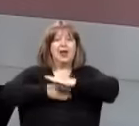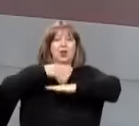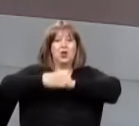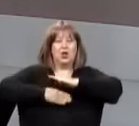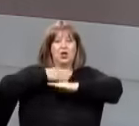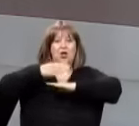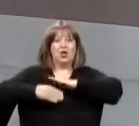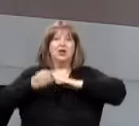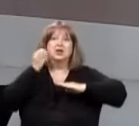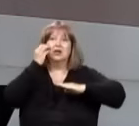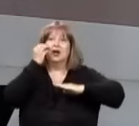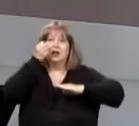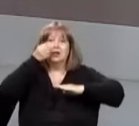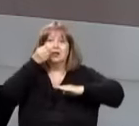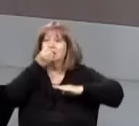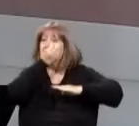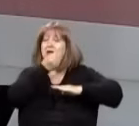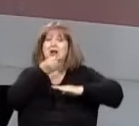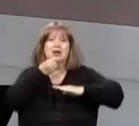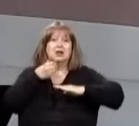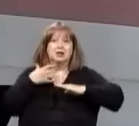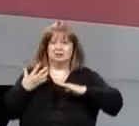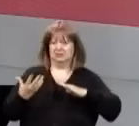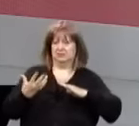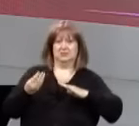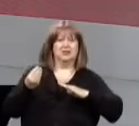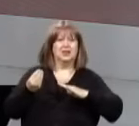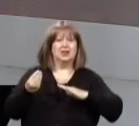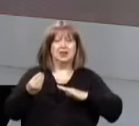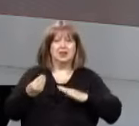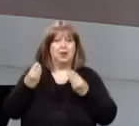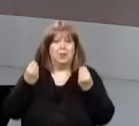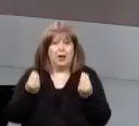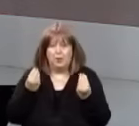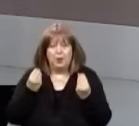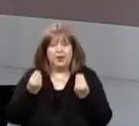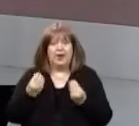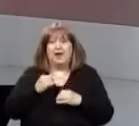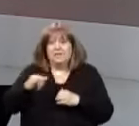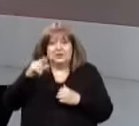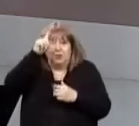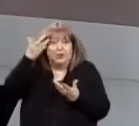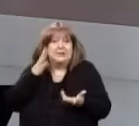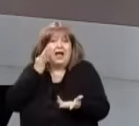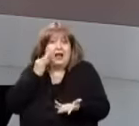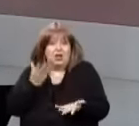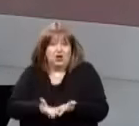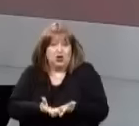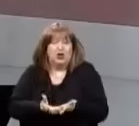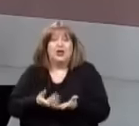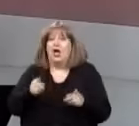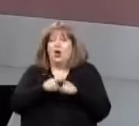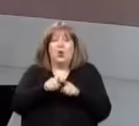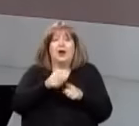enyesada, que tiene moretones por toda la cara, lastimado, ¿viste cuando decís? Y nadie, es lo mismo, claro. A ver, me viene lo mismo que pasó con